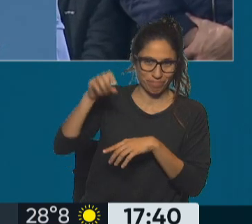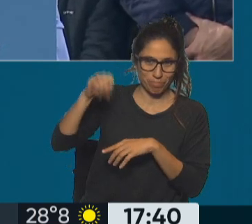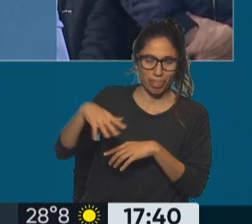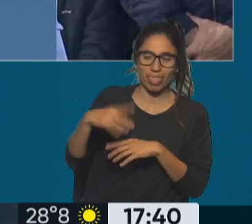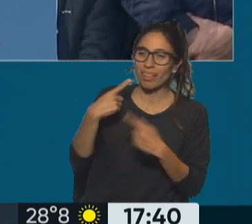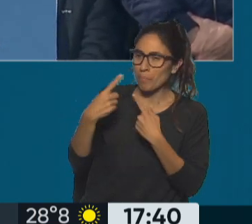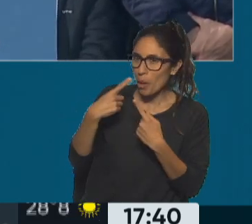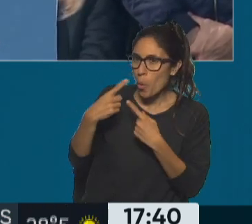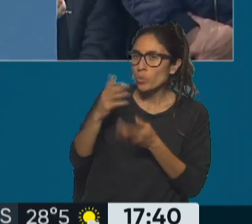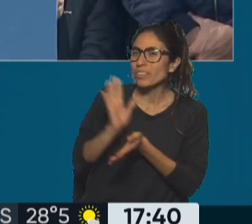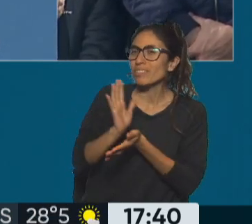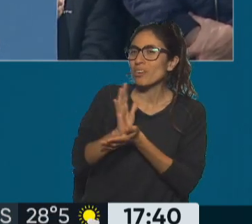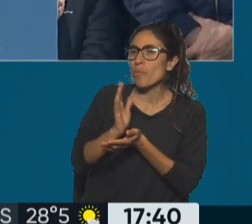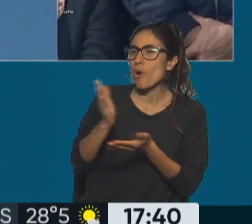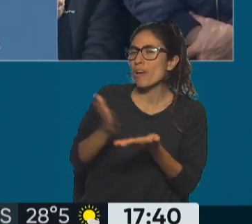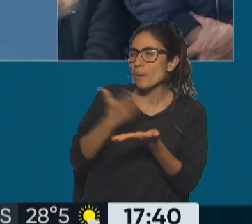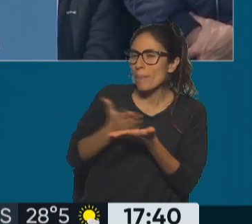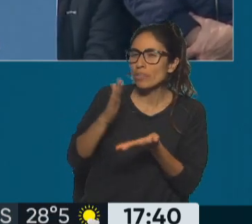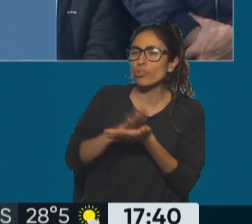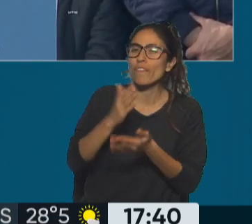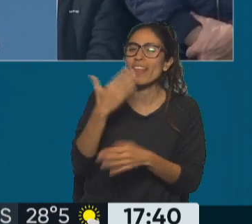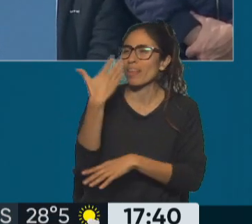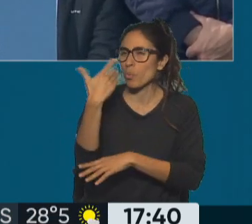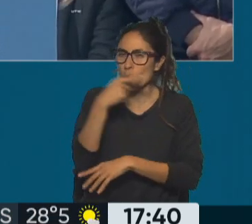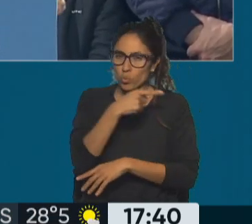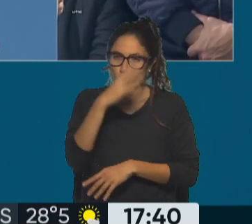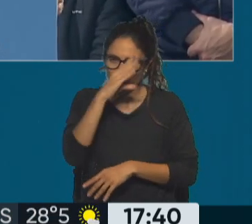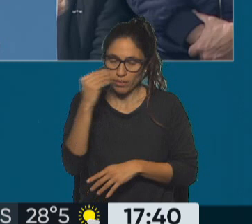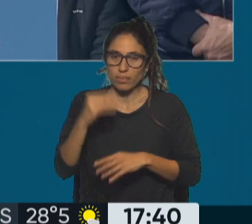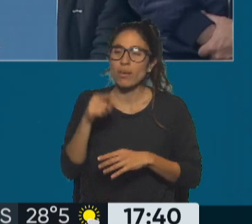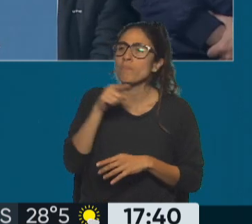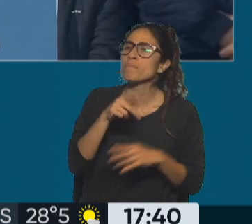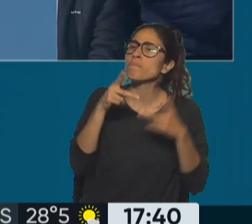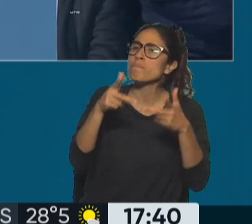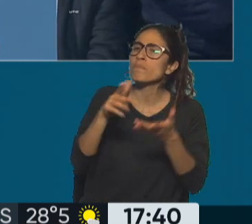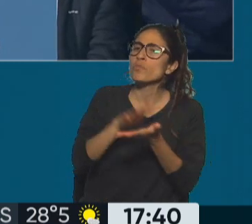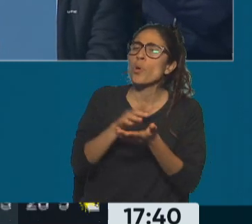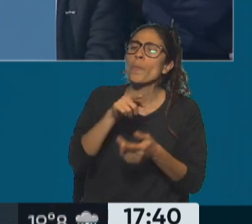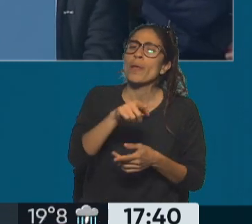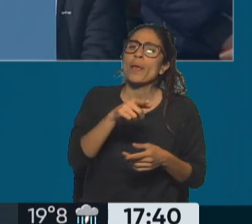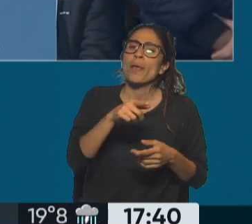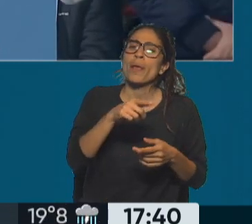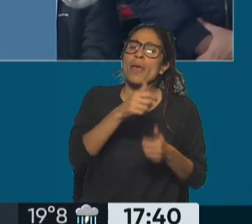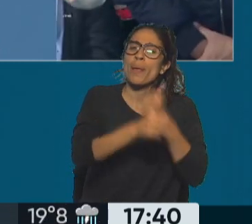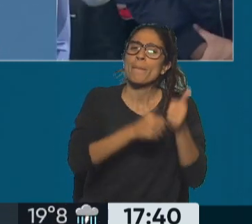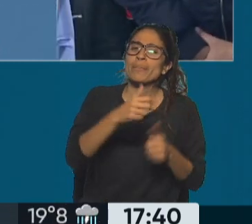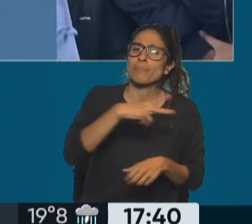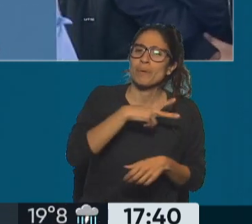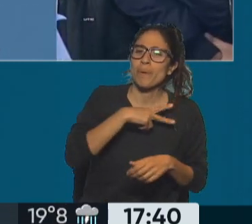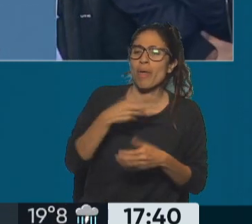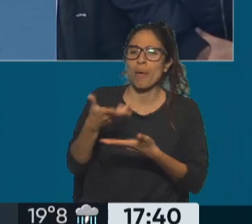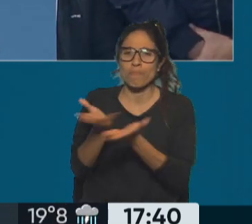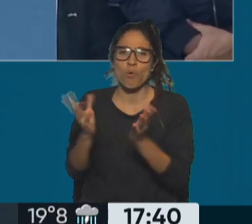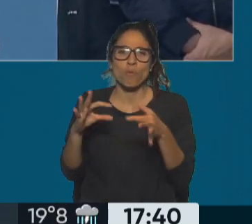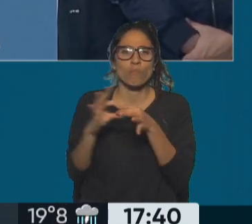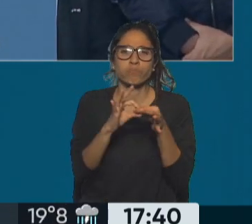en un momento. Cristina en un momento hizo referencia también a esta articulación entre lo público y lo privado, la necesidad de mirar a esa dirección. ¿Cuál